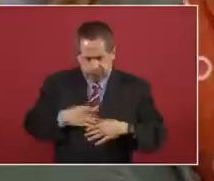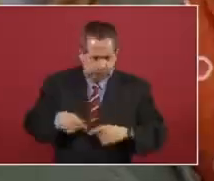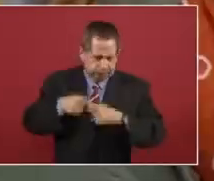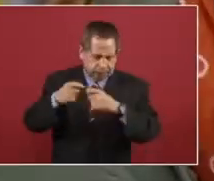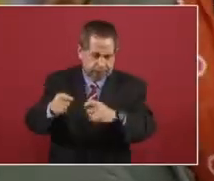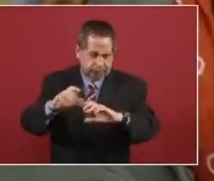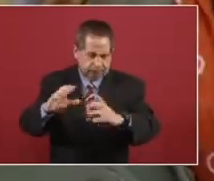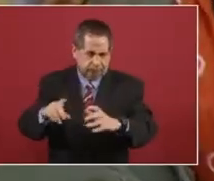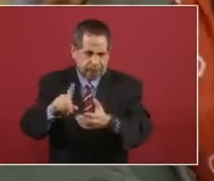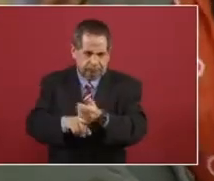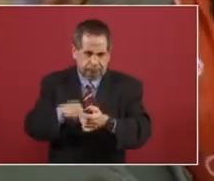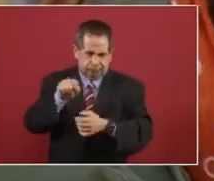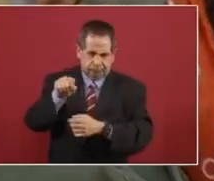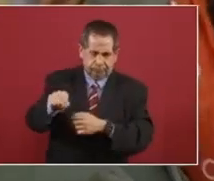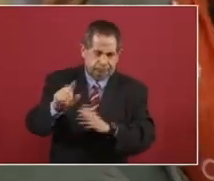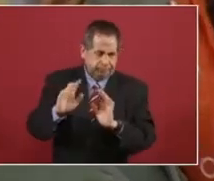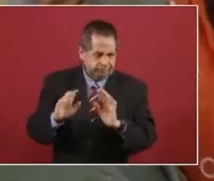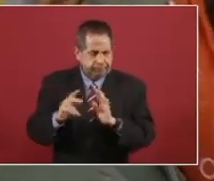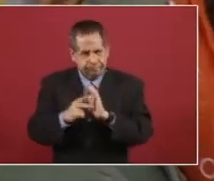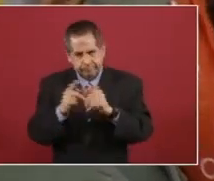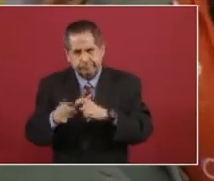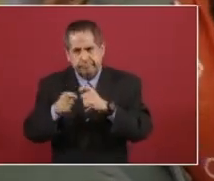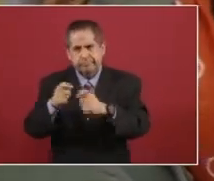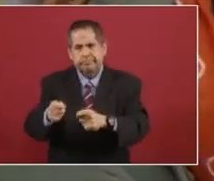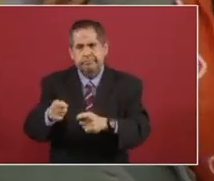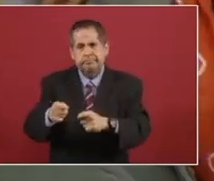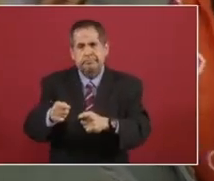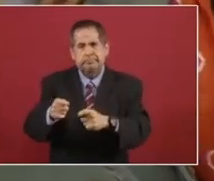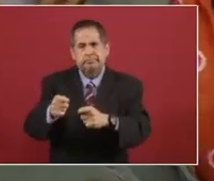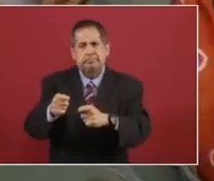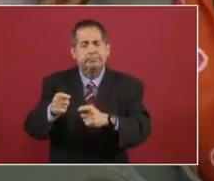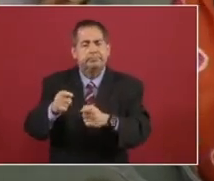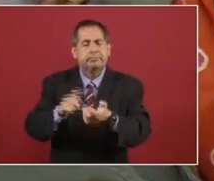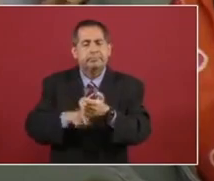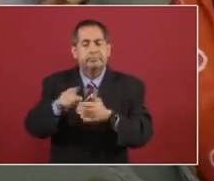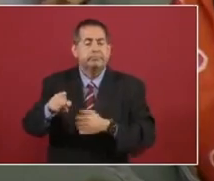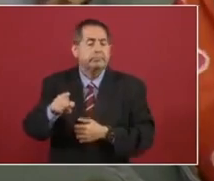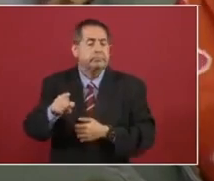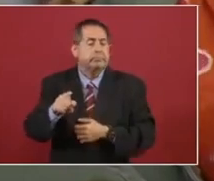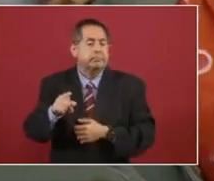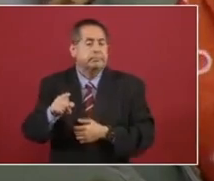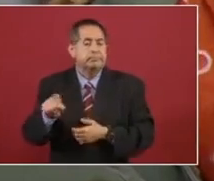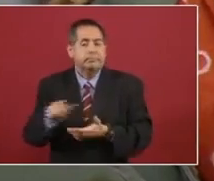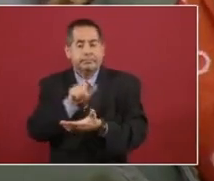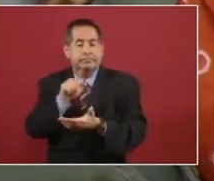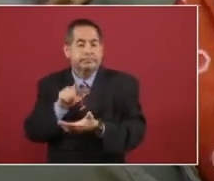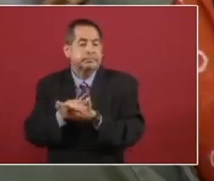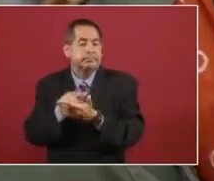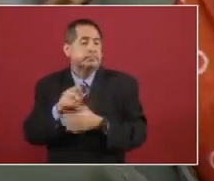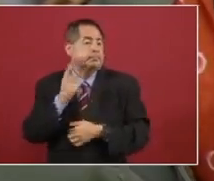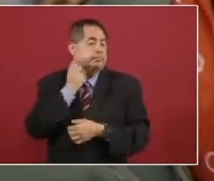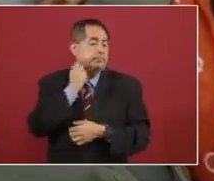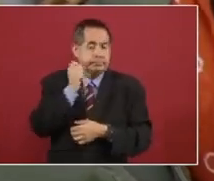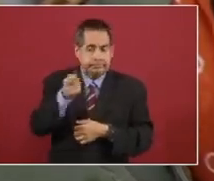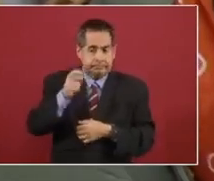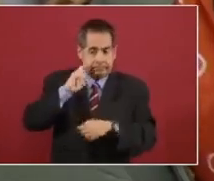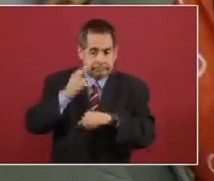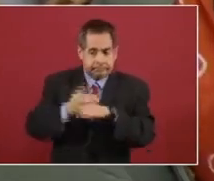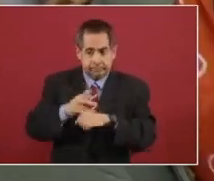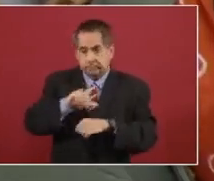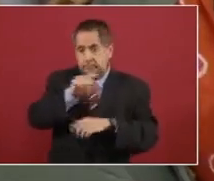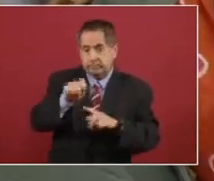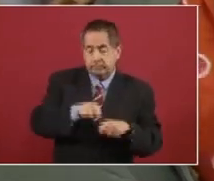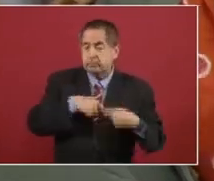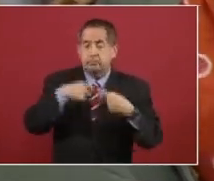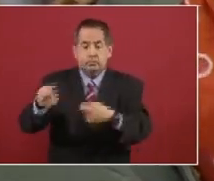poder ahorita, valga la redundancia, de parte del Poder Legislativo, pero posteriormente estará